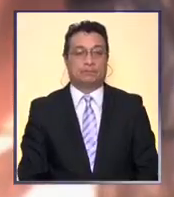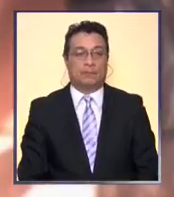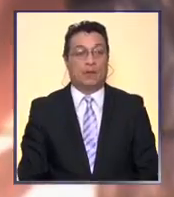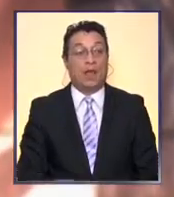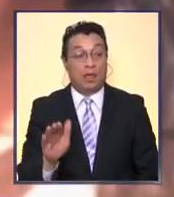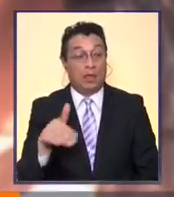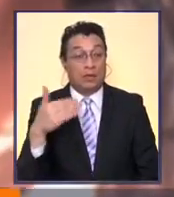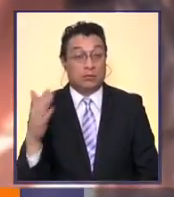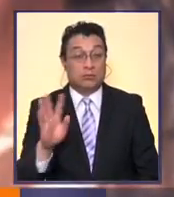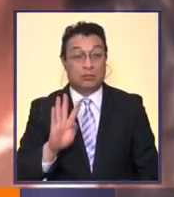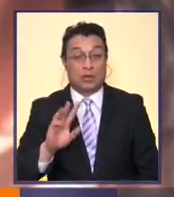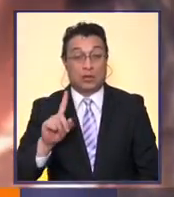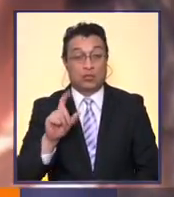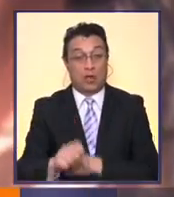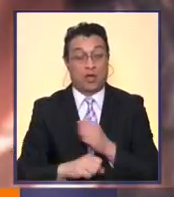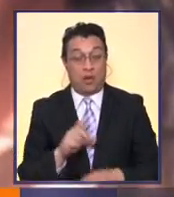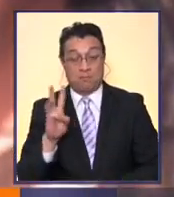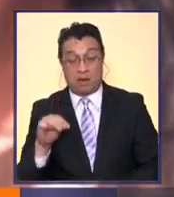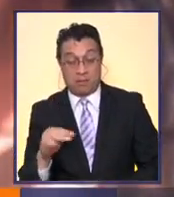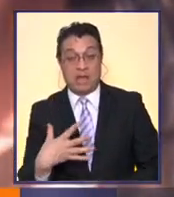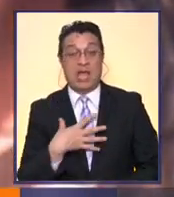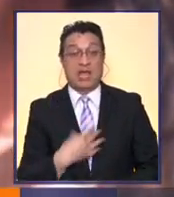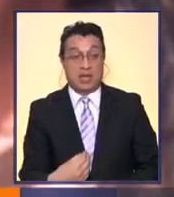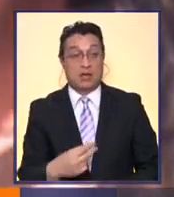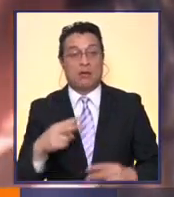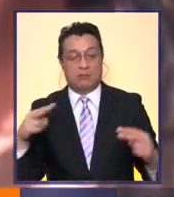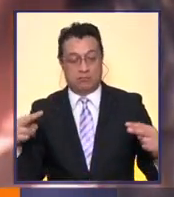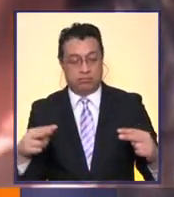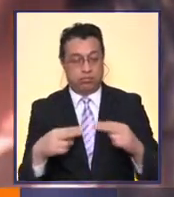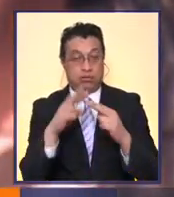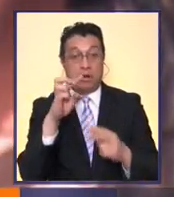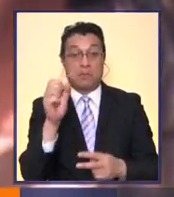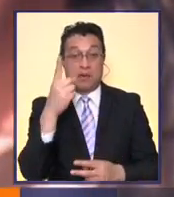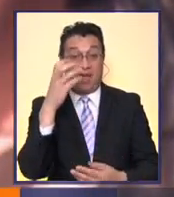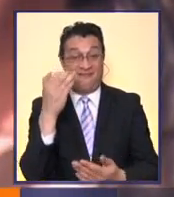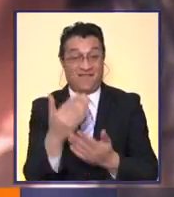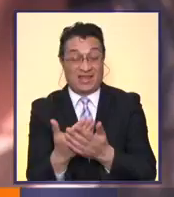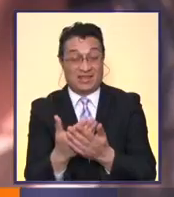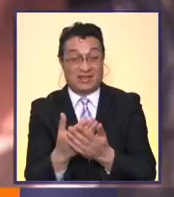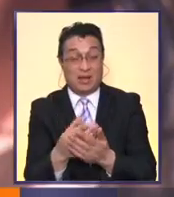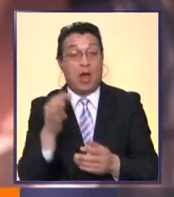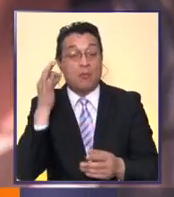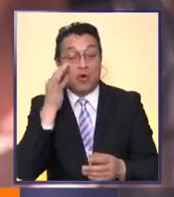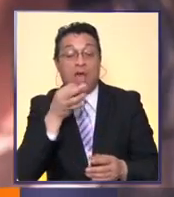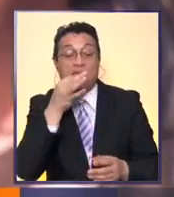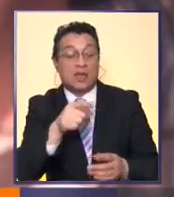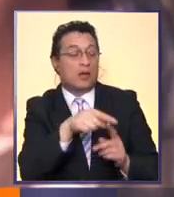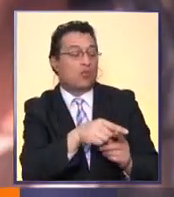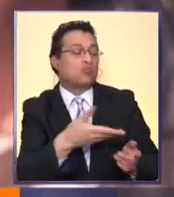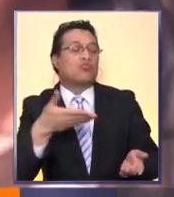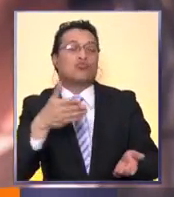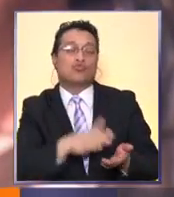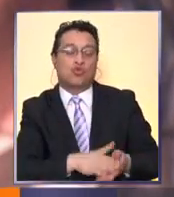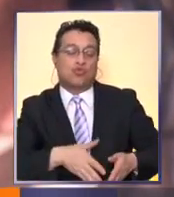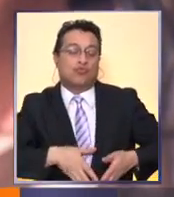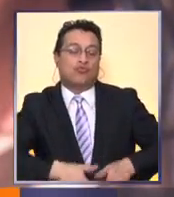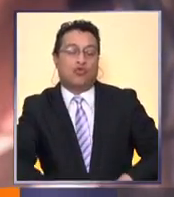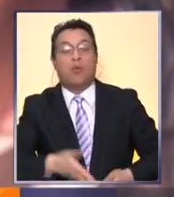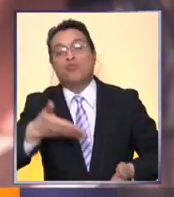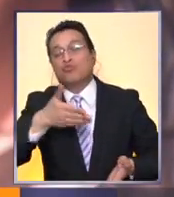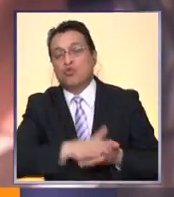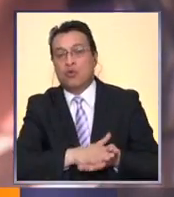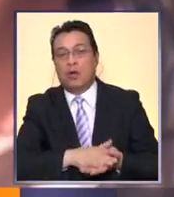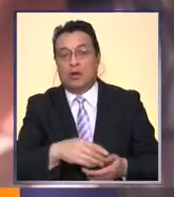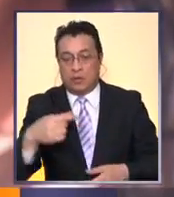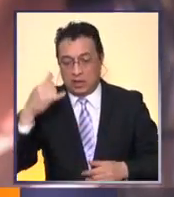Después de 41 años, una madre y su hijo se verán por primera vez en la vida. A la mujer le dijeron que el niño murió en el parto. Él siempre supo que